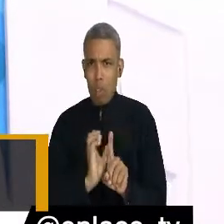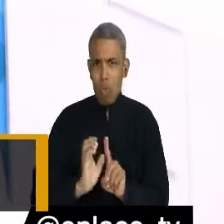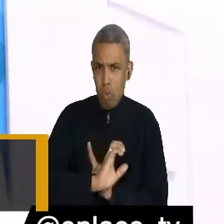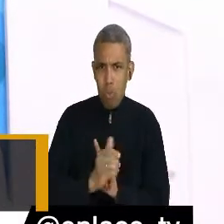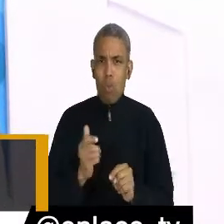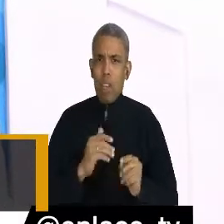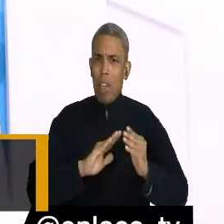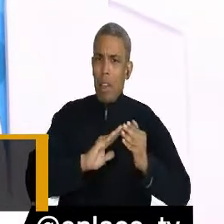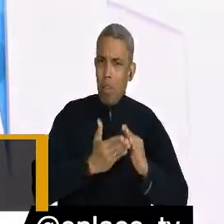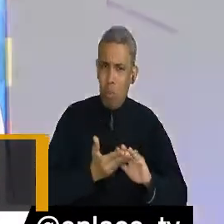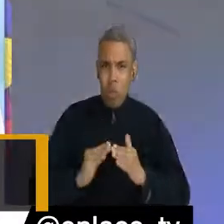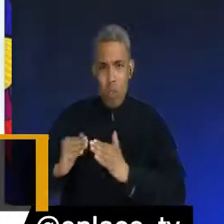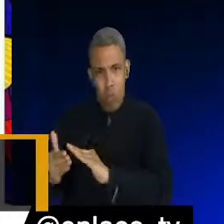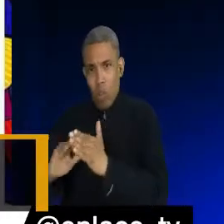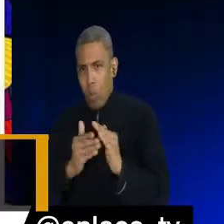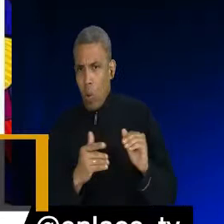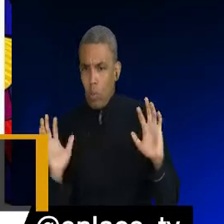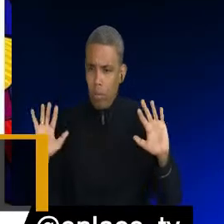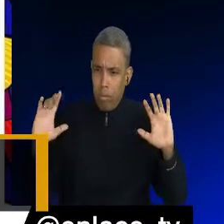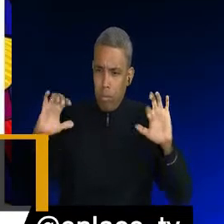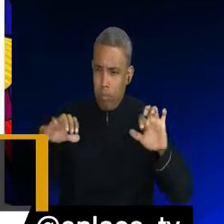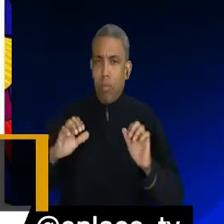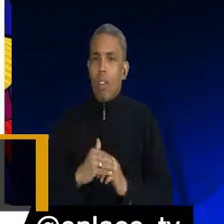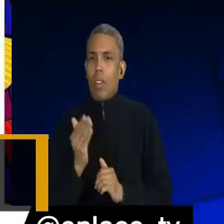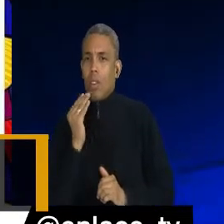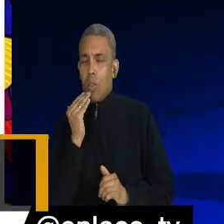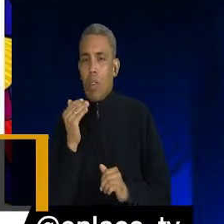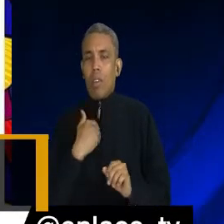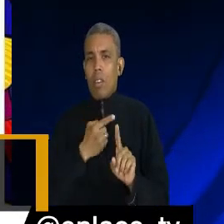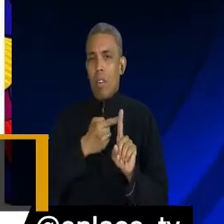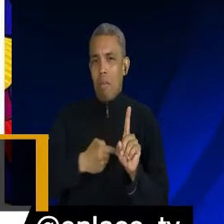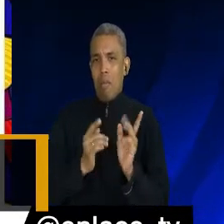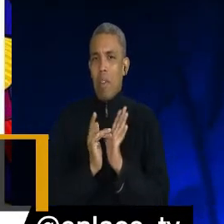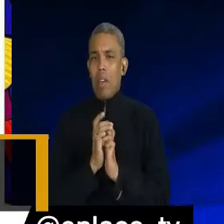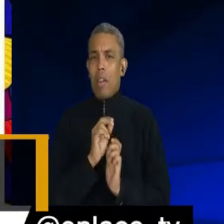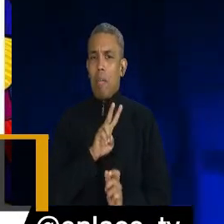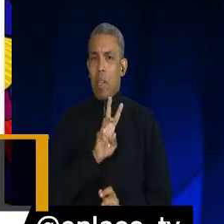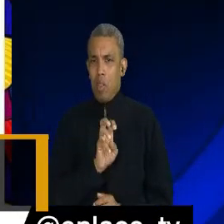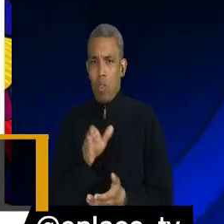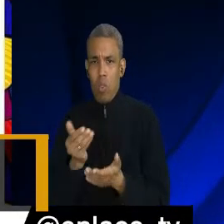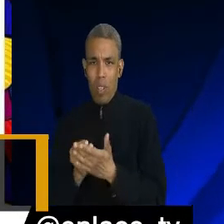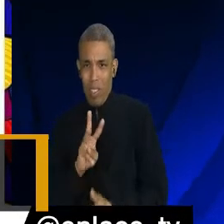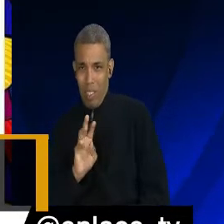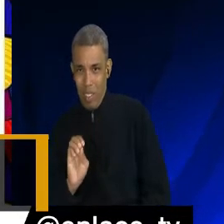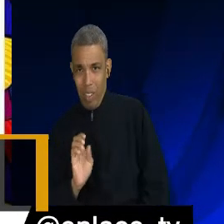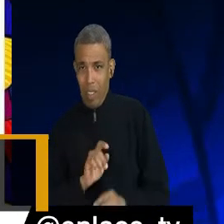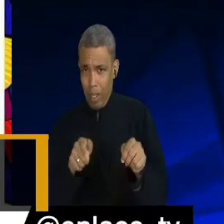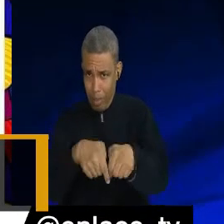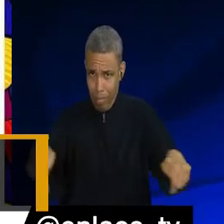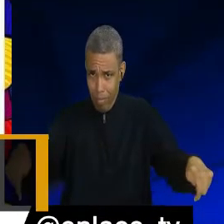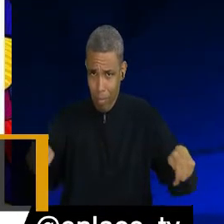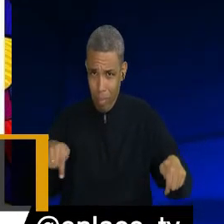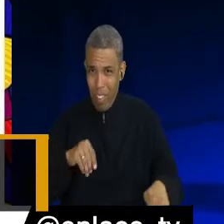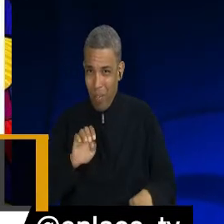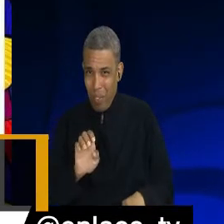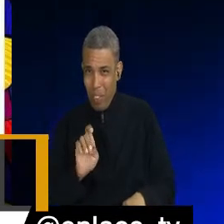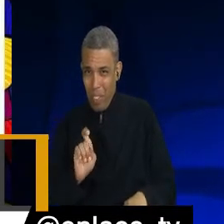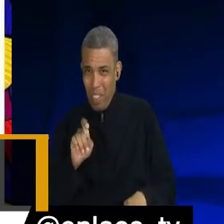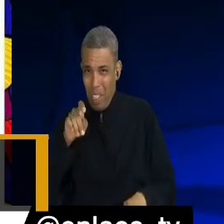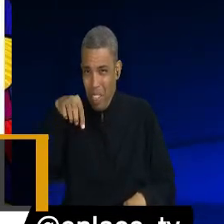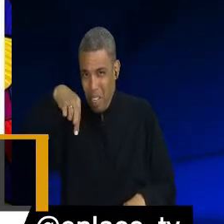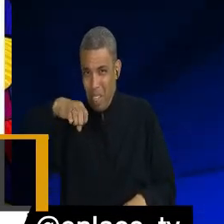Barranca Bermeja, que se realizará de este 28 al 30 de abril en el Salón de Eventos. Es un encuentro, como el